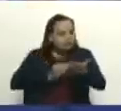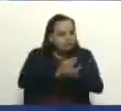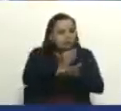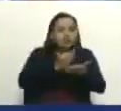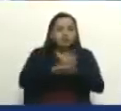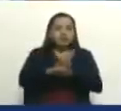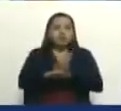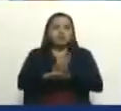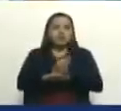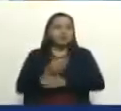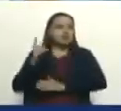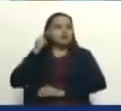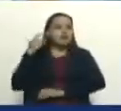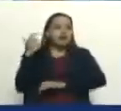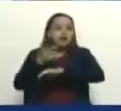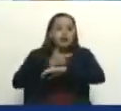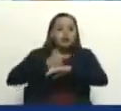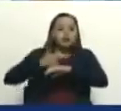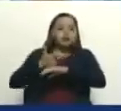de Estado.